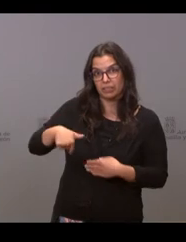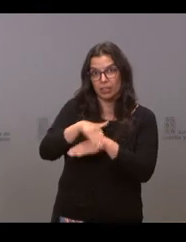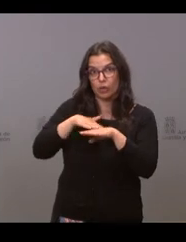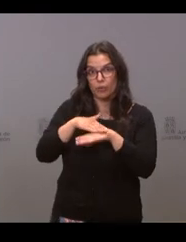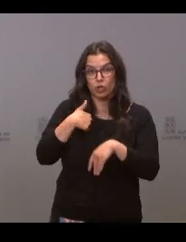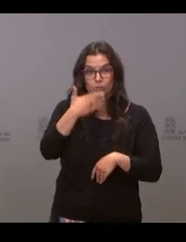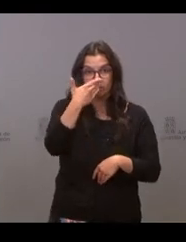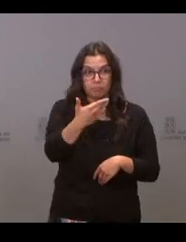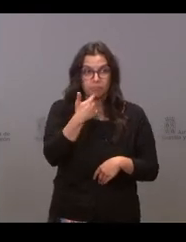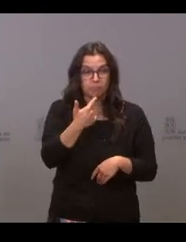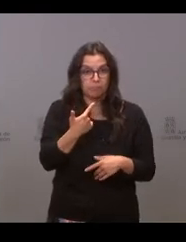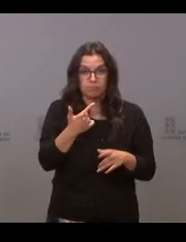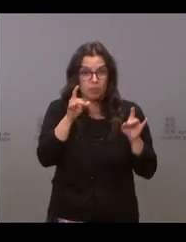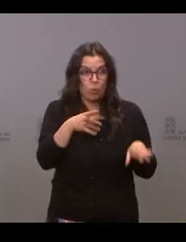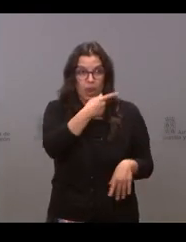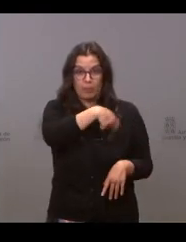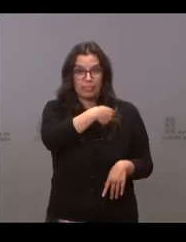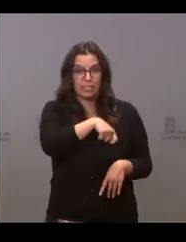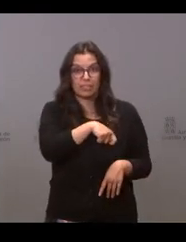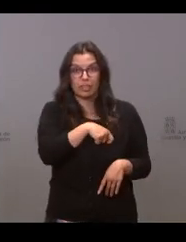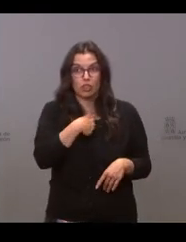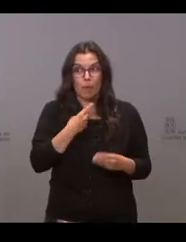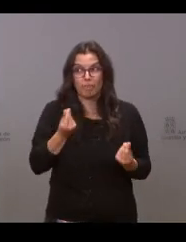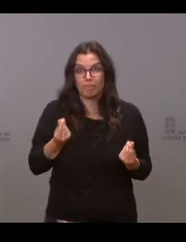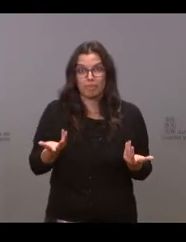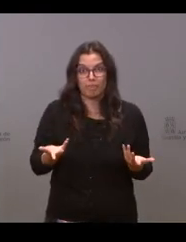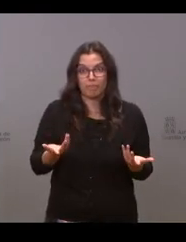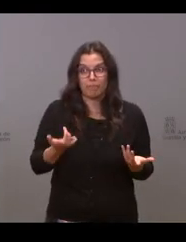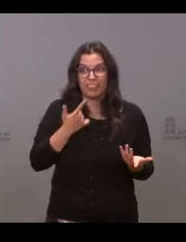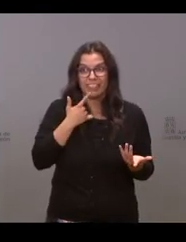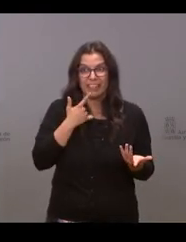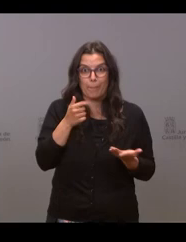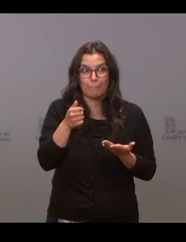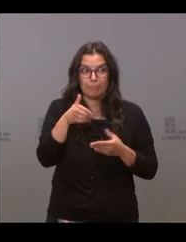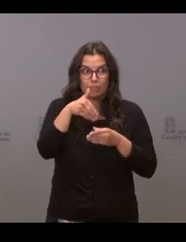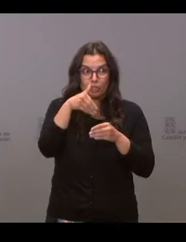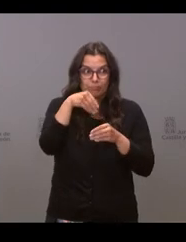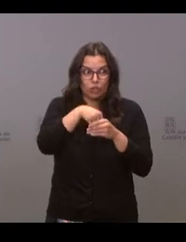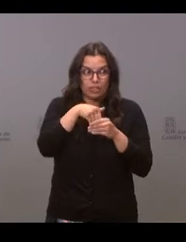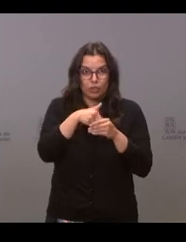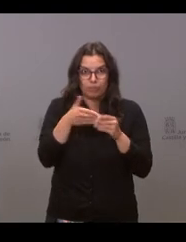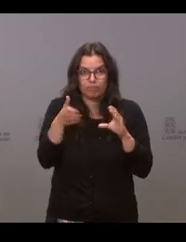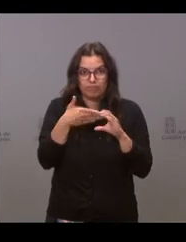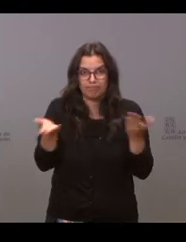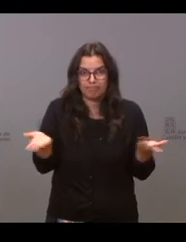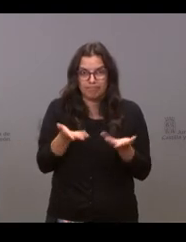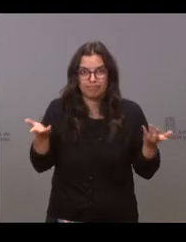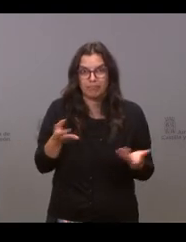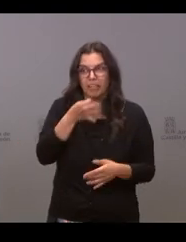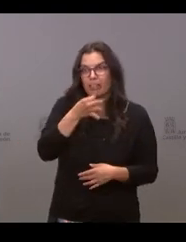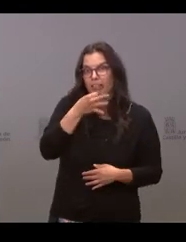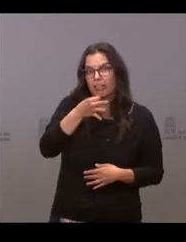sinceramente le dije como bien ha dicho el presidente yo me quedé frío porque no dijo absolutamente nada fue un discurso de más de media hora el propio